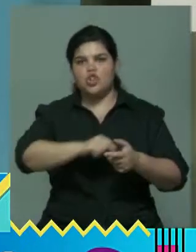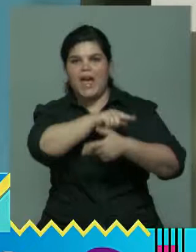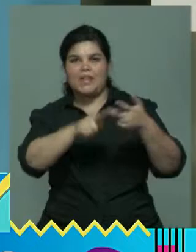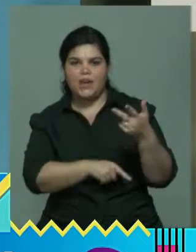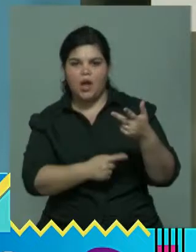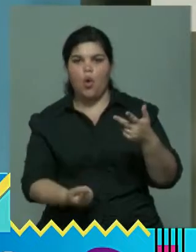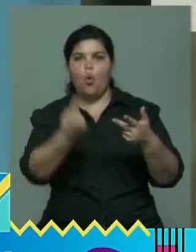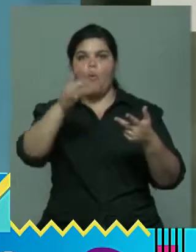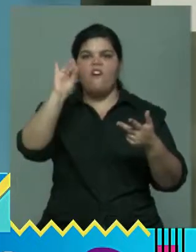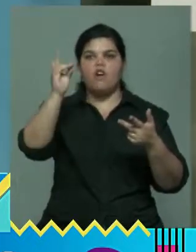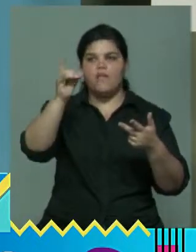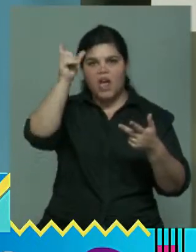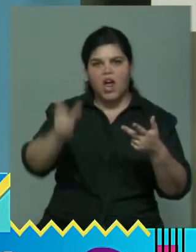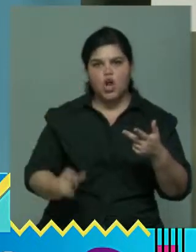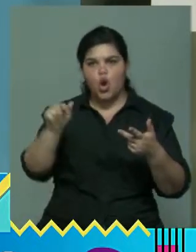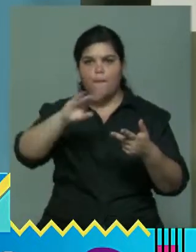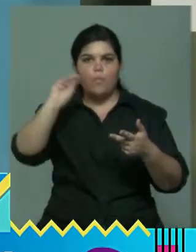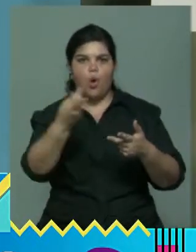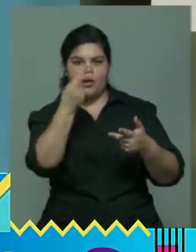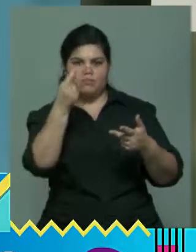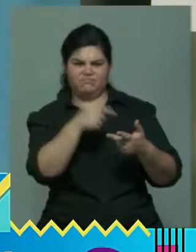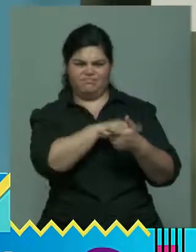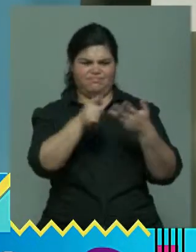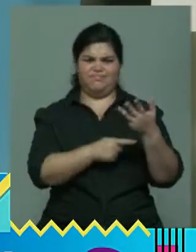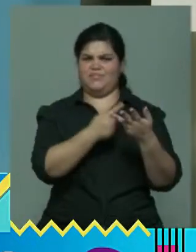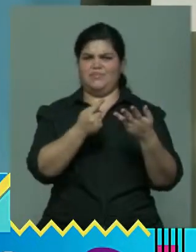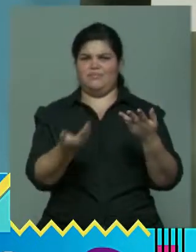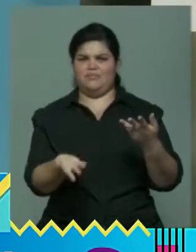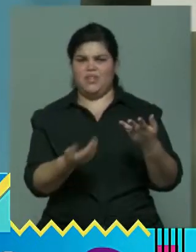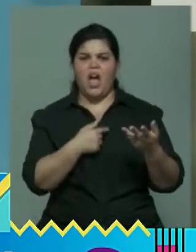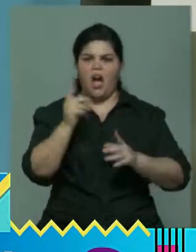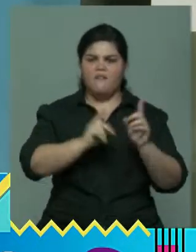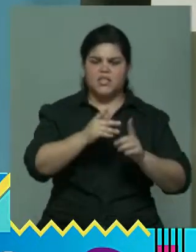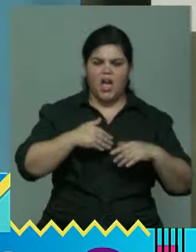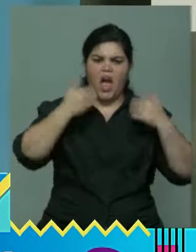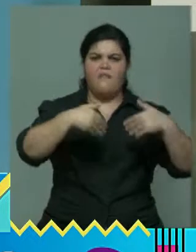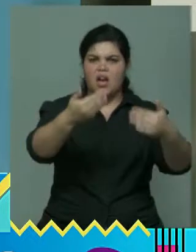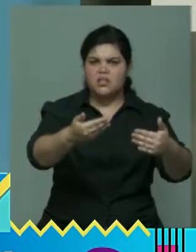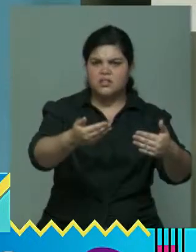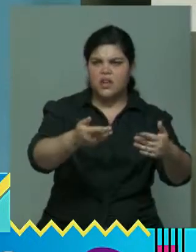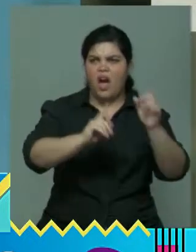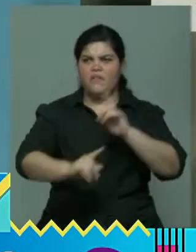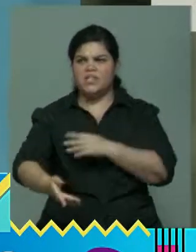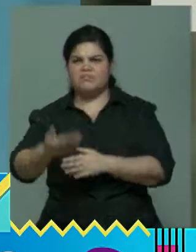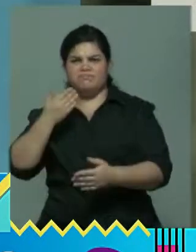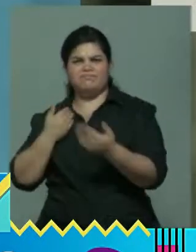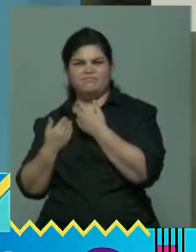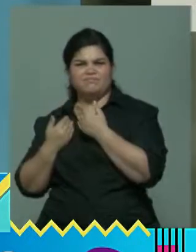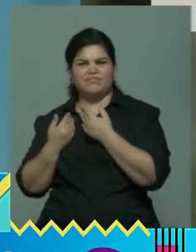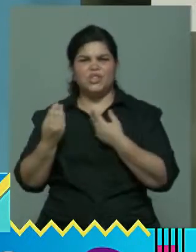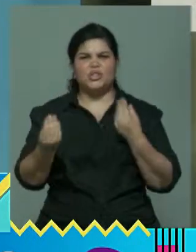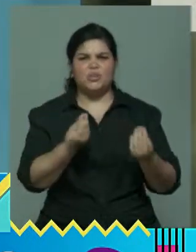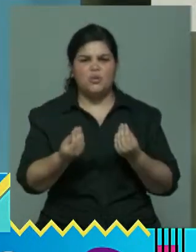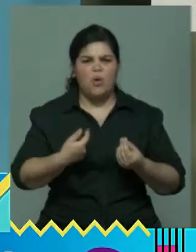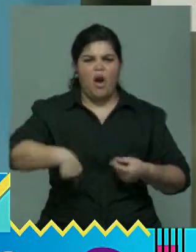cosas todavía siguen pasando. Uno cree que en ciertas cosas se avanzaron, en otras no. Sobre todo en la provincia de Mendoza, a veces con esta cuestión de que nos